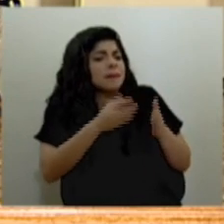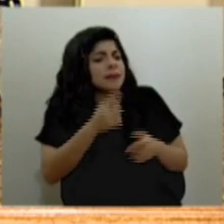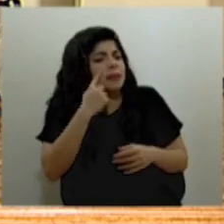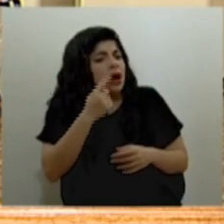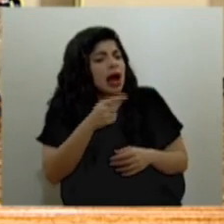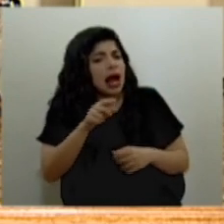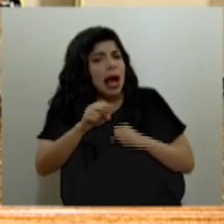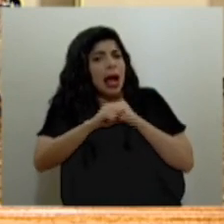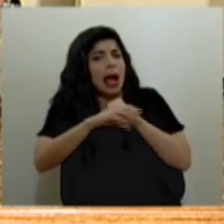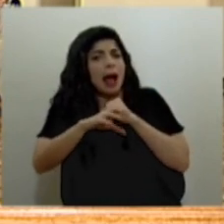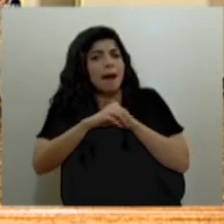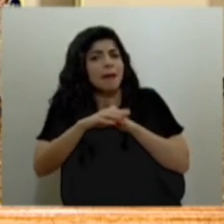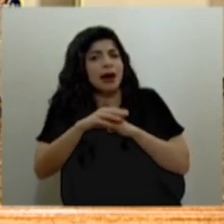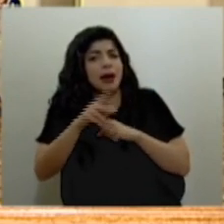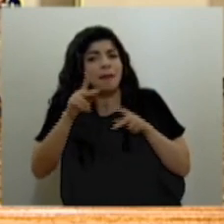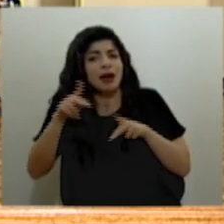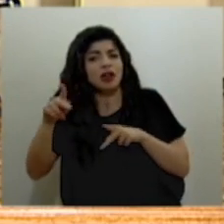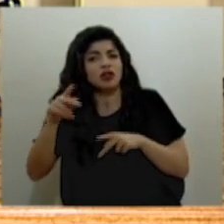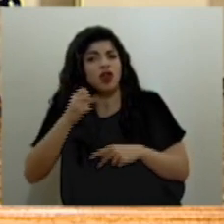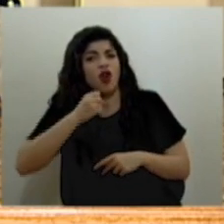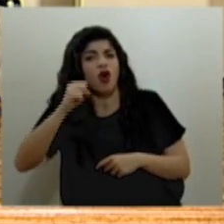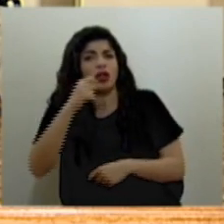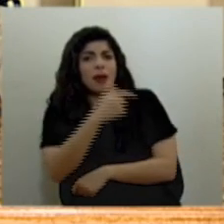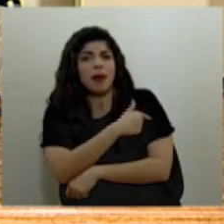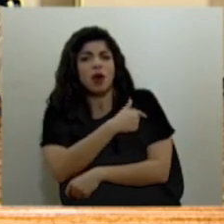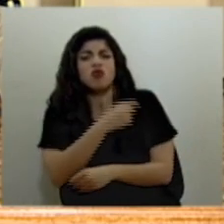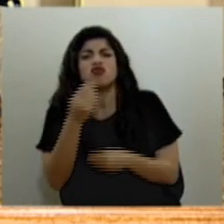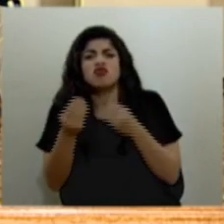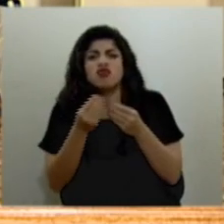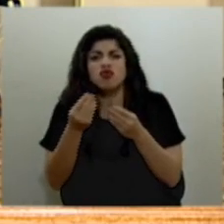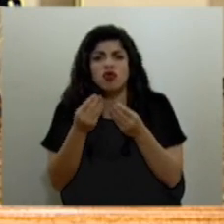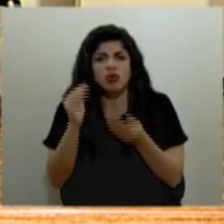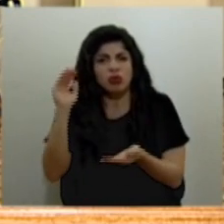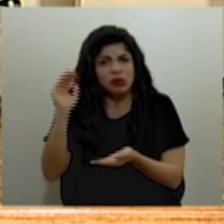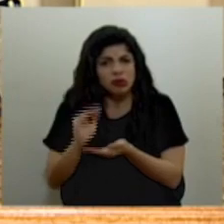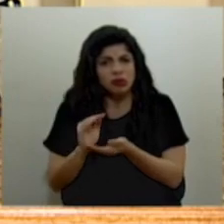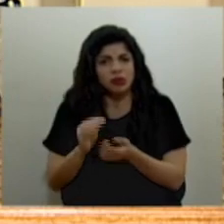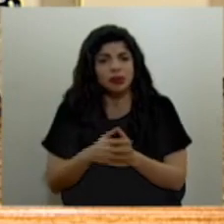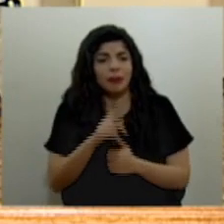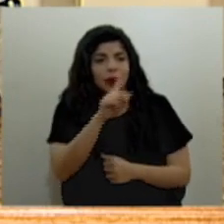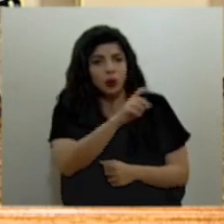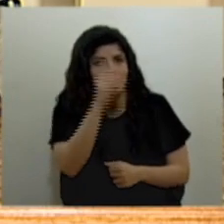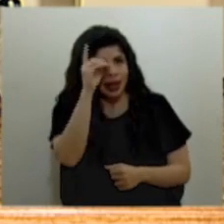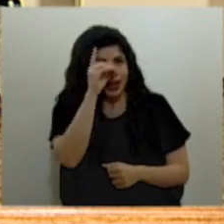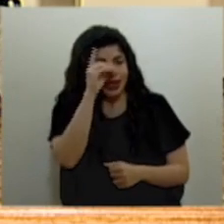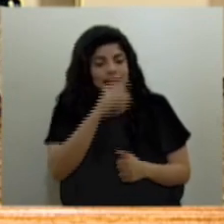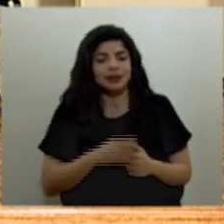contrarrestar la campaña antivacunas? Consulta para el doctor Daniel Salas.